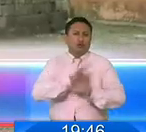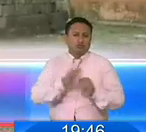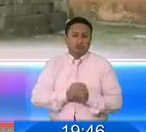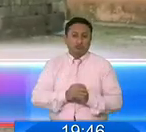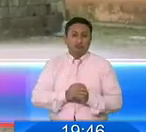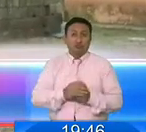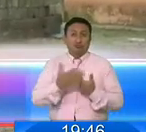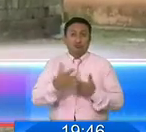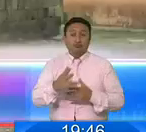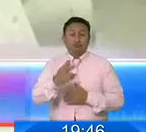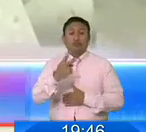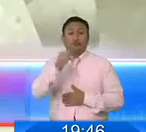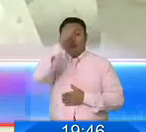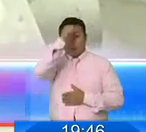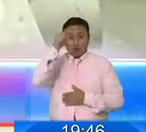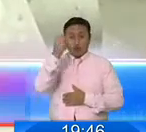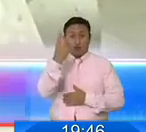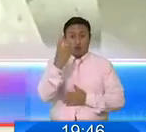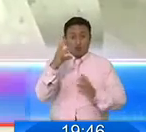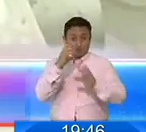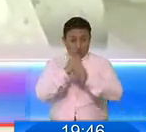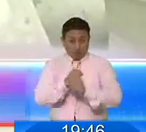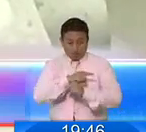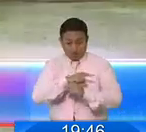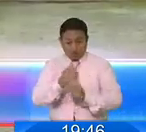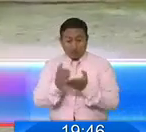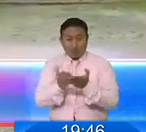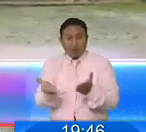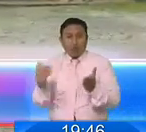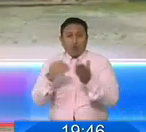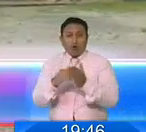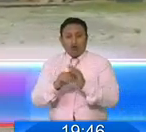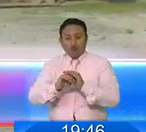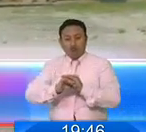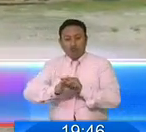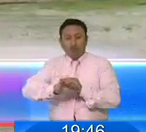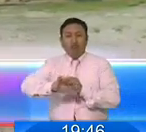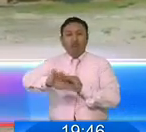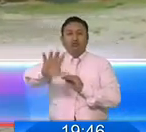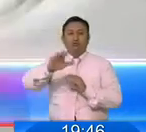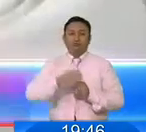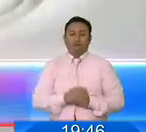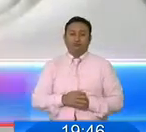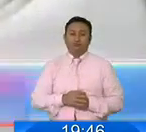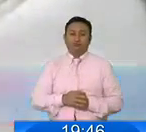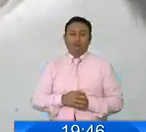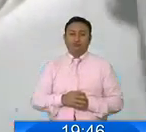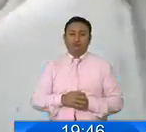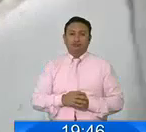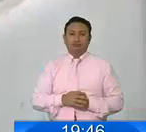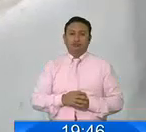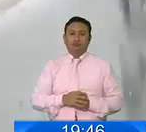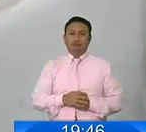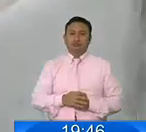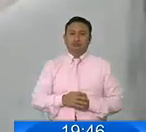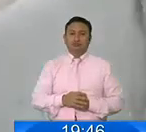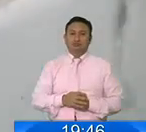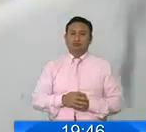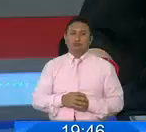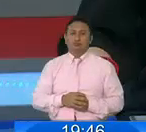de las 24 horas del domingo 7 de octubre el servicio se reanudará paulatinamente informo sofía